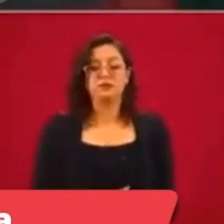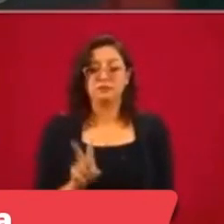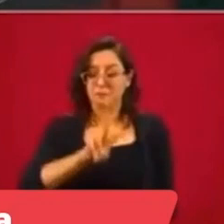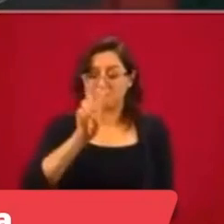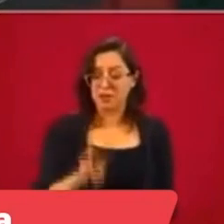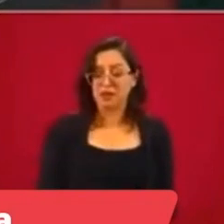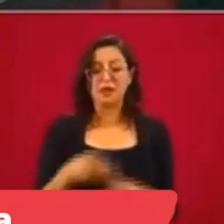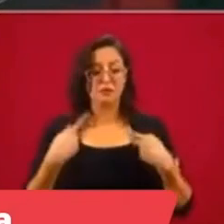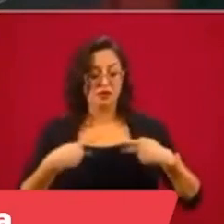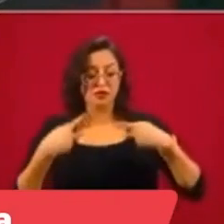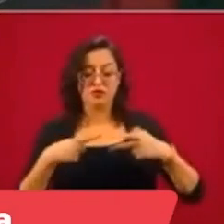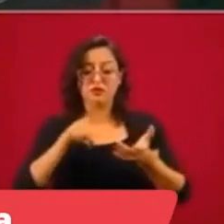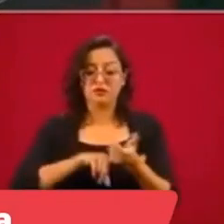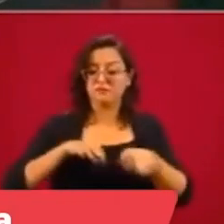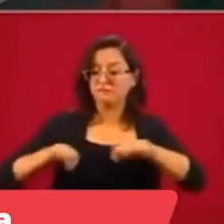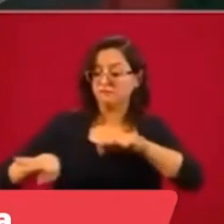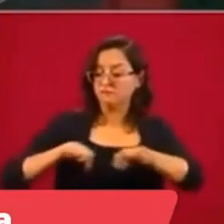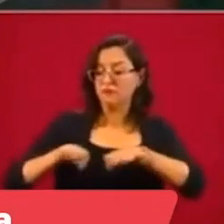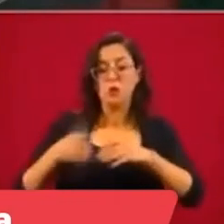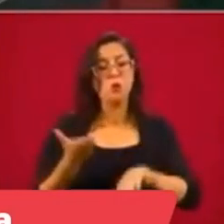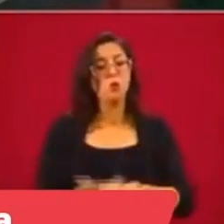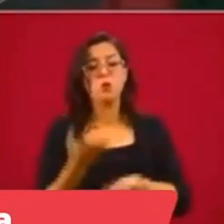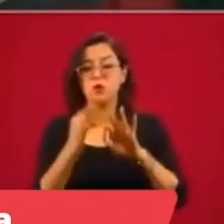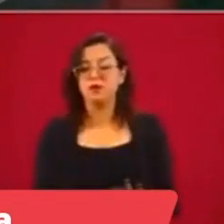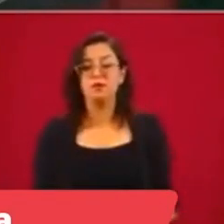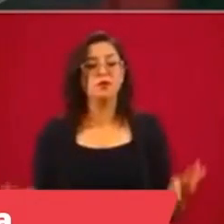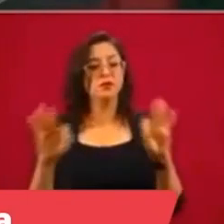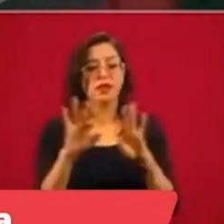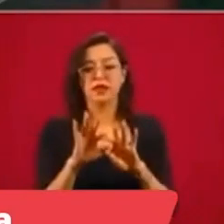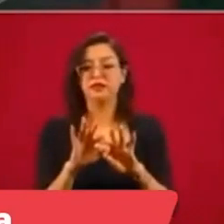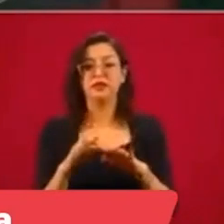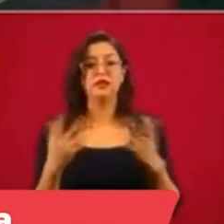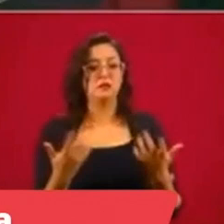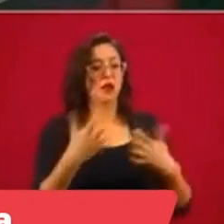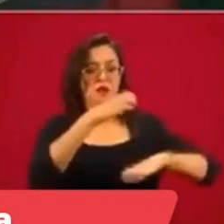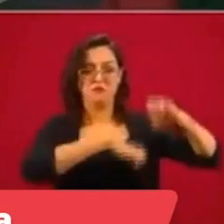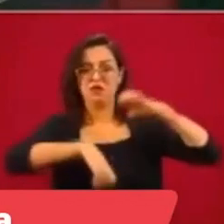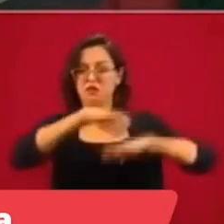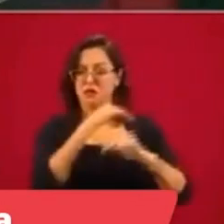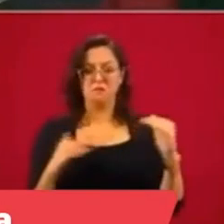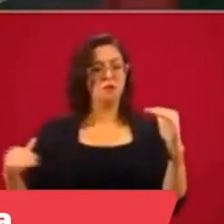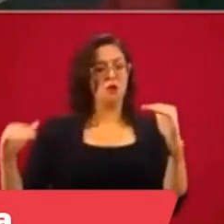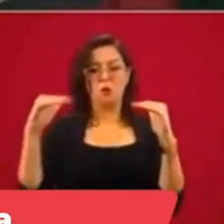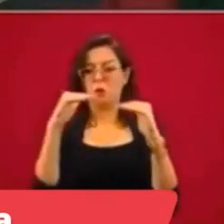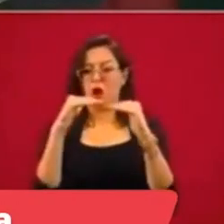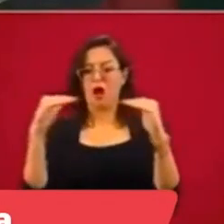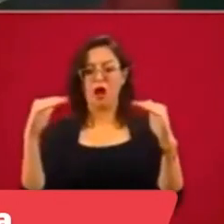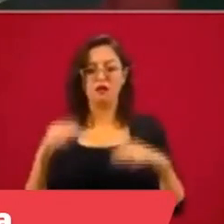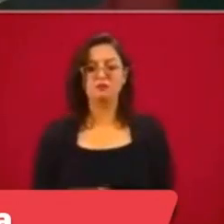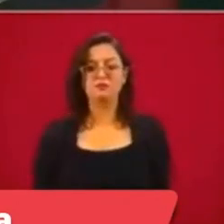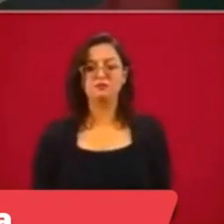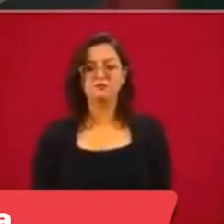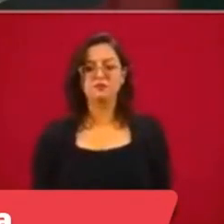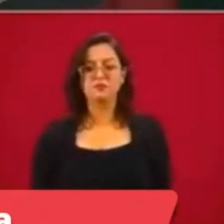obviamente desde los tiempos de la doctrina Monroe, desde los tiempos de la ocupación de nuestras land, de los territorios